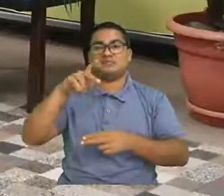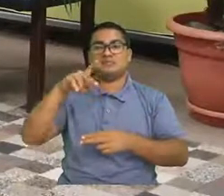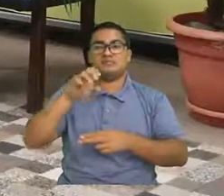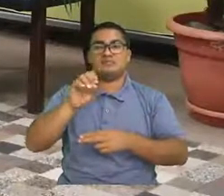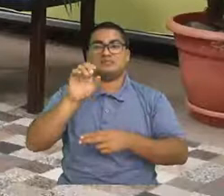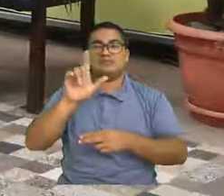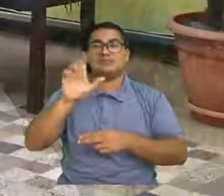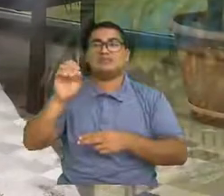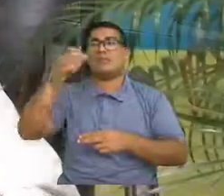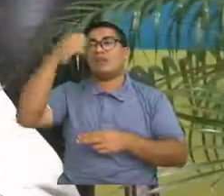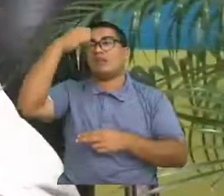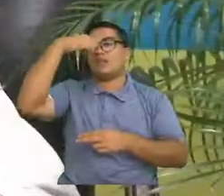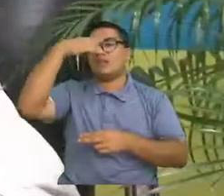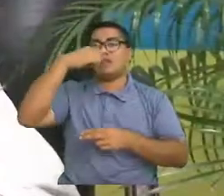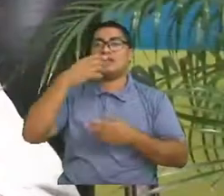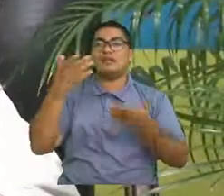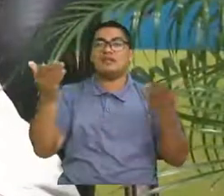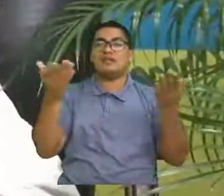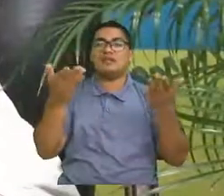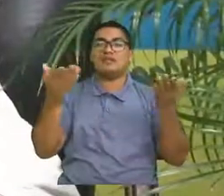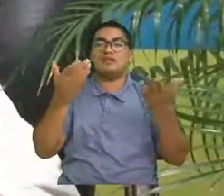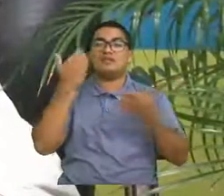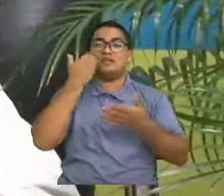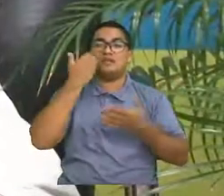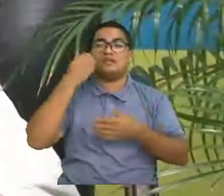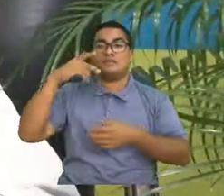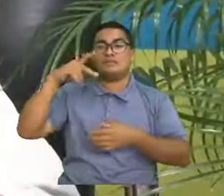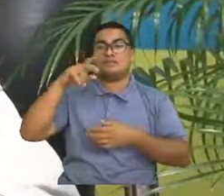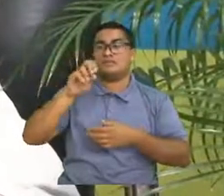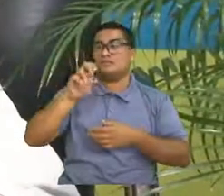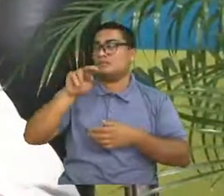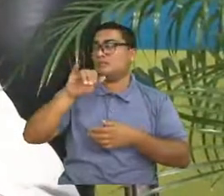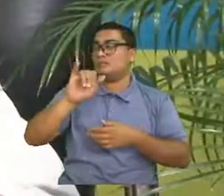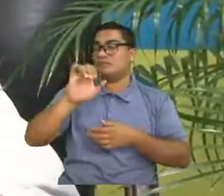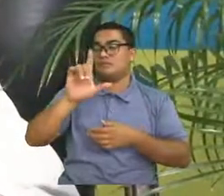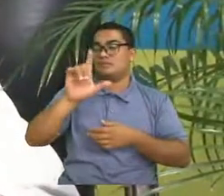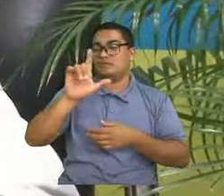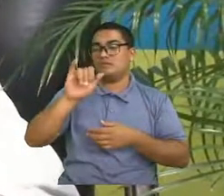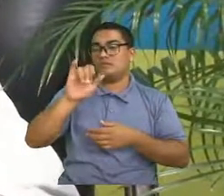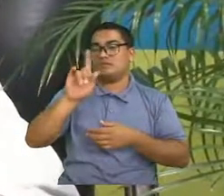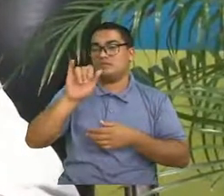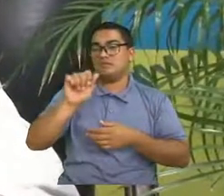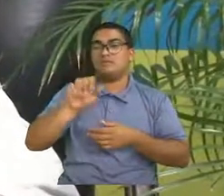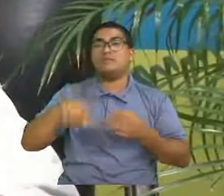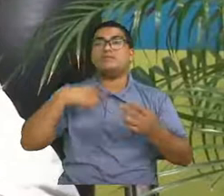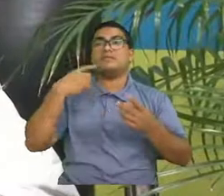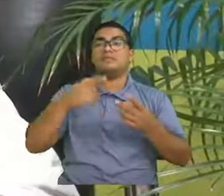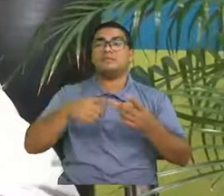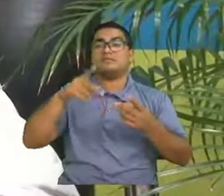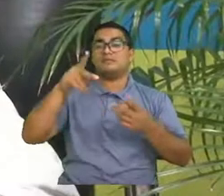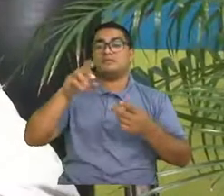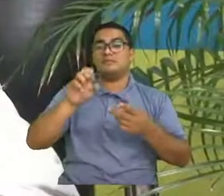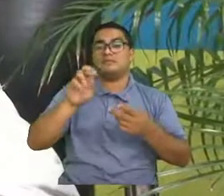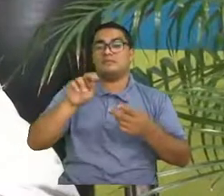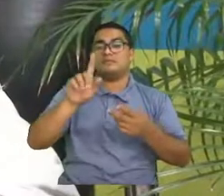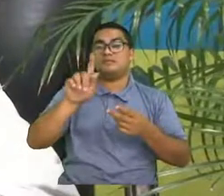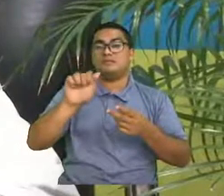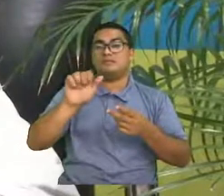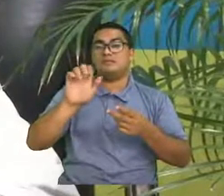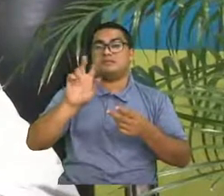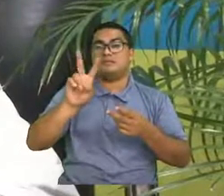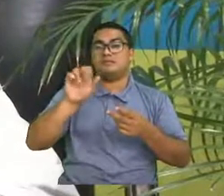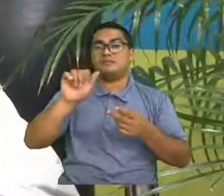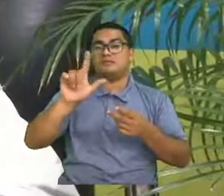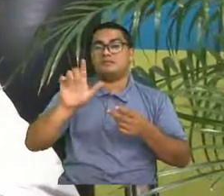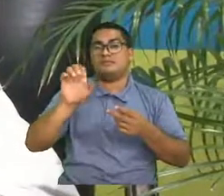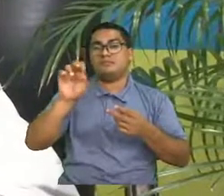2 gotitas, contra la poliomielitis. Se aplica lo que es la segunda dosis de pentavalente, la segunda dosis de neumococo y